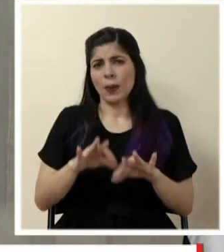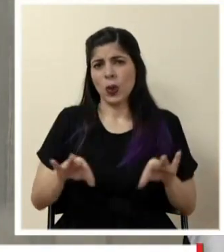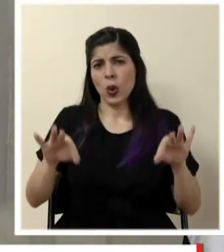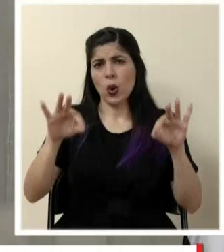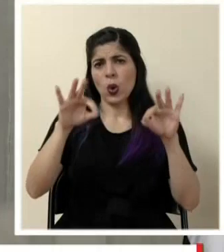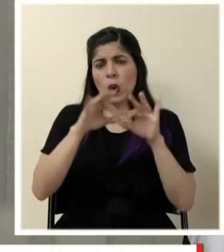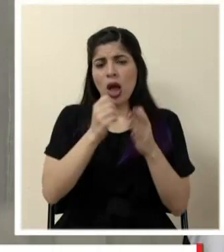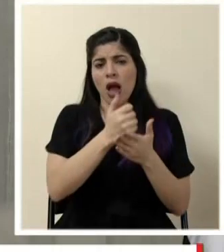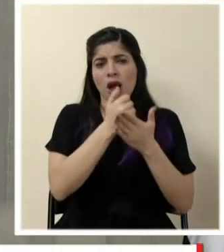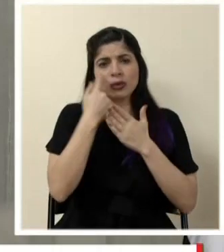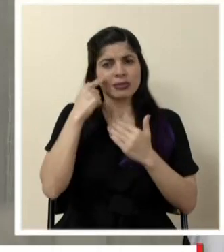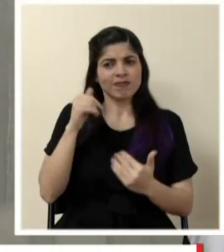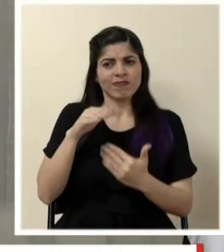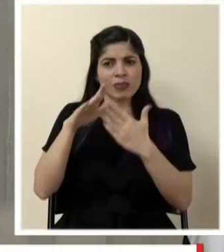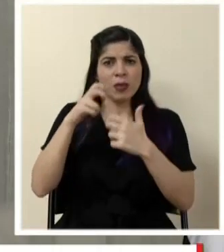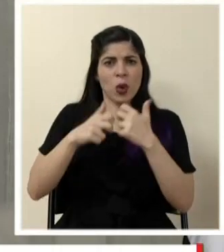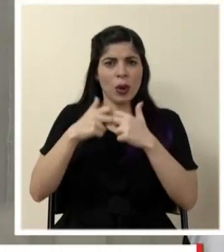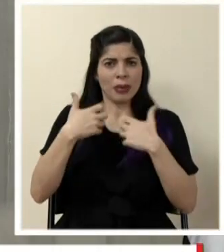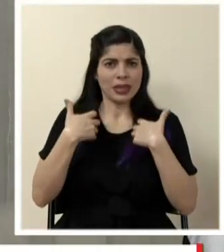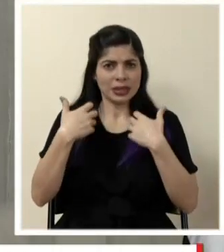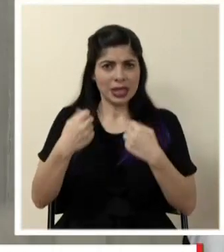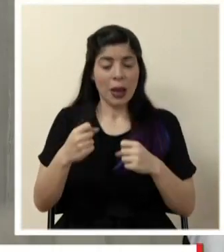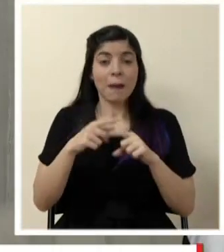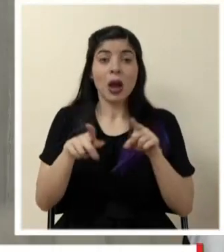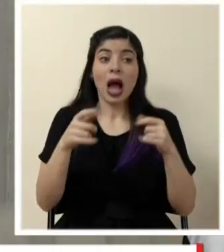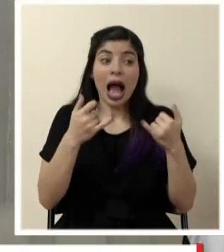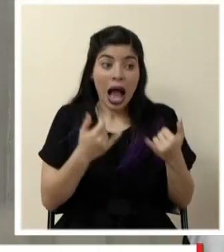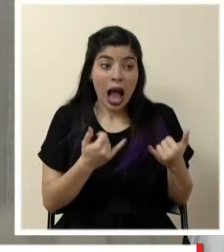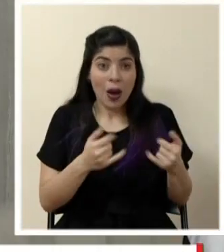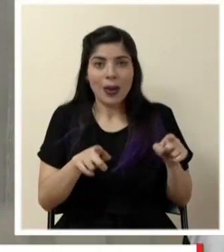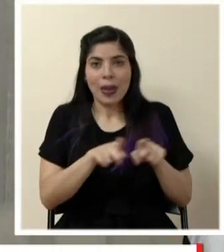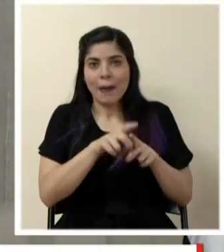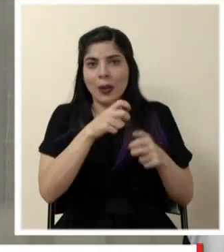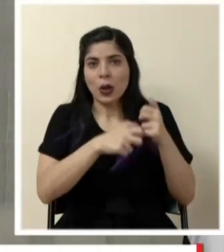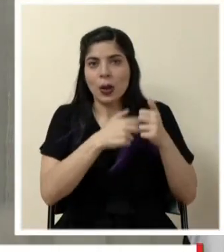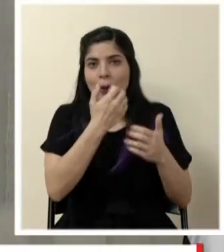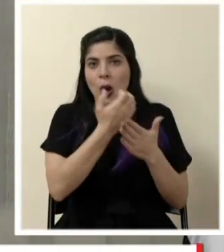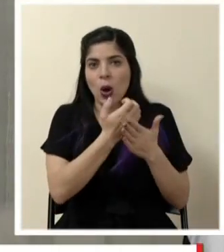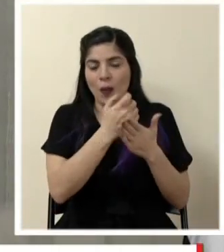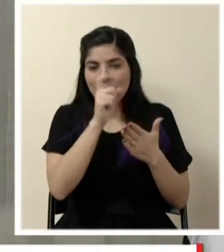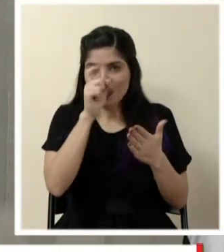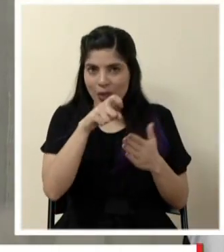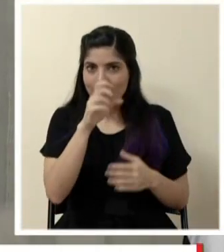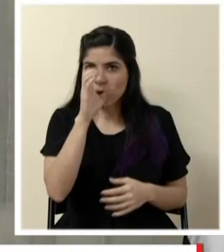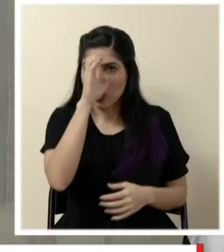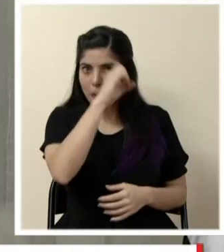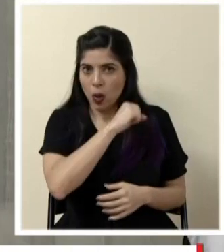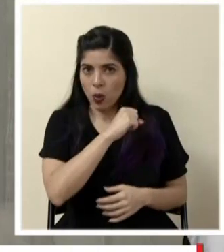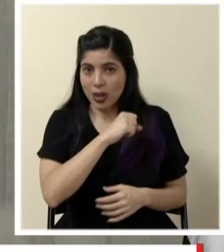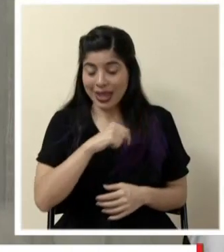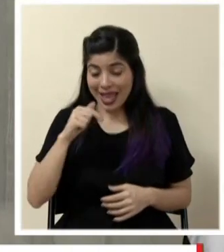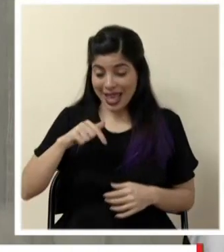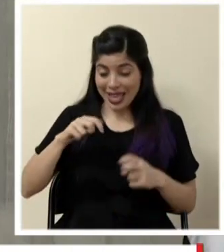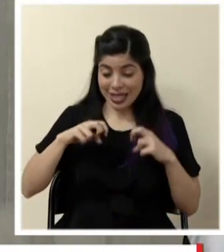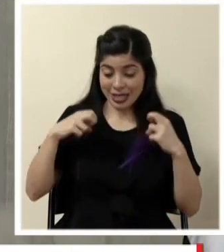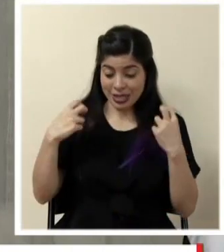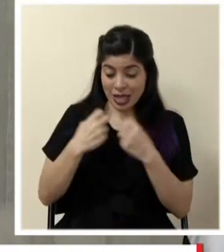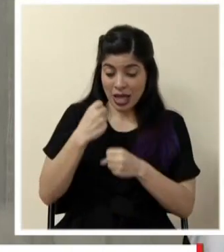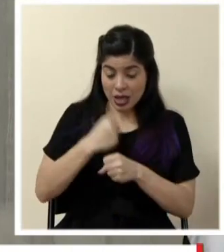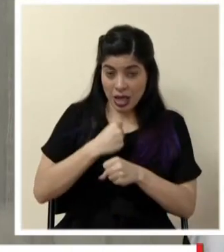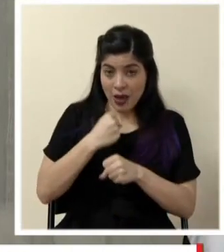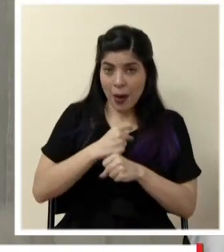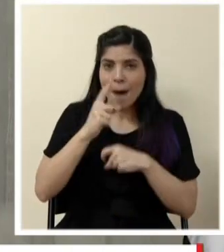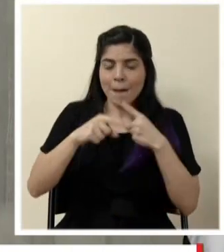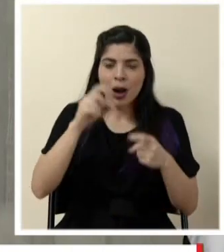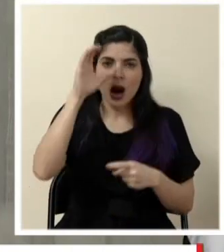crisis sanitaria, pero también hay una crisis económica que tenemos que contemplar. En esa mesa de trabajo es que vamos a buscar